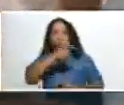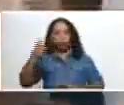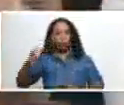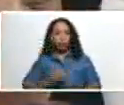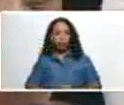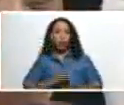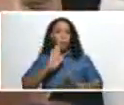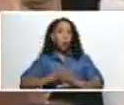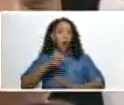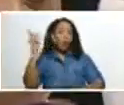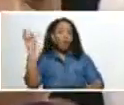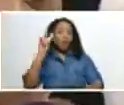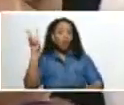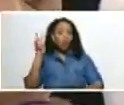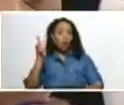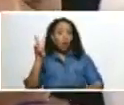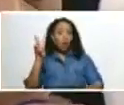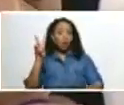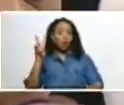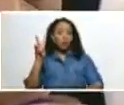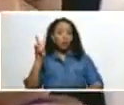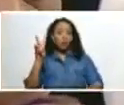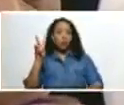porque Venezuela merece paz y tranquilidad.